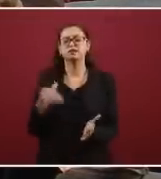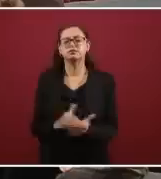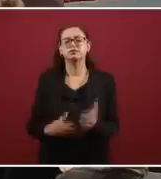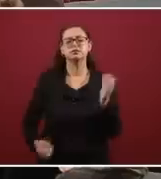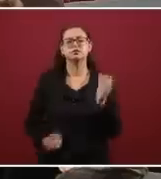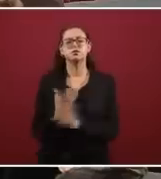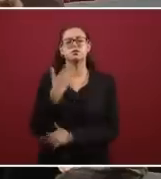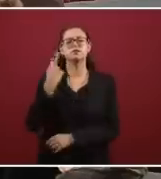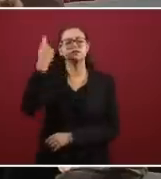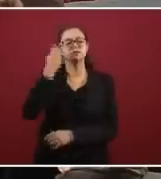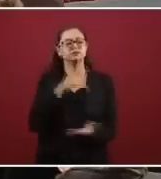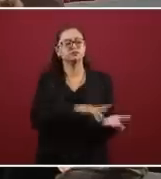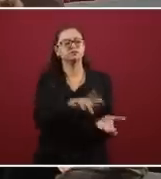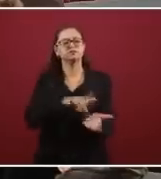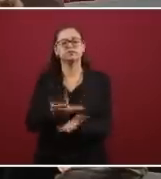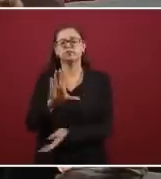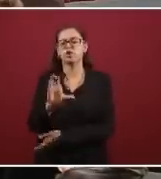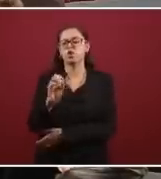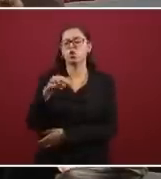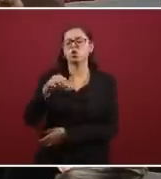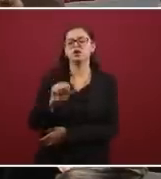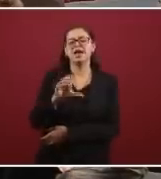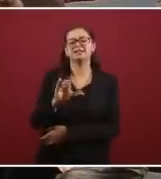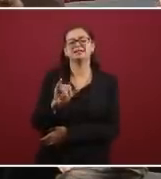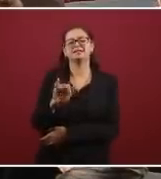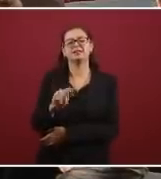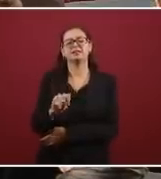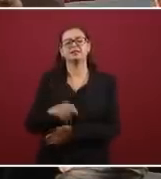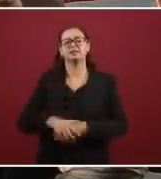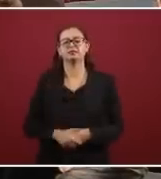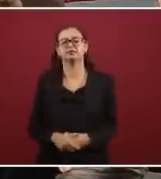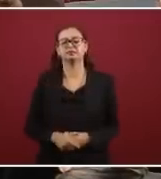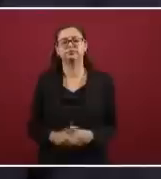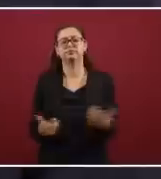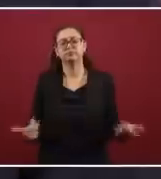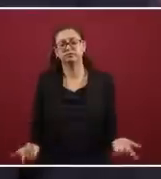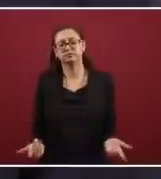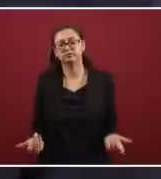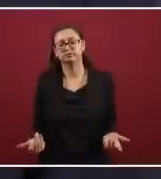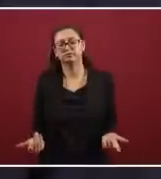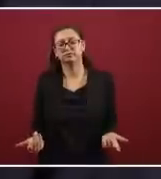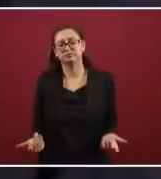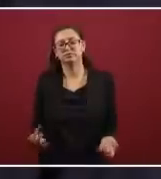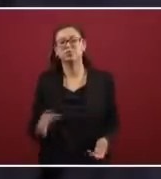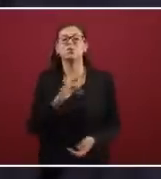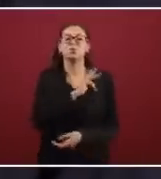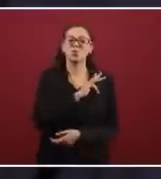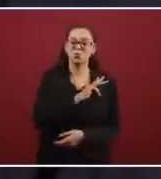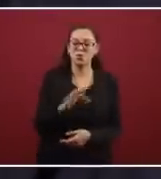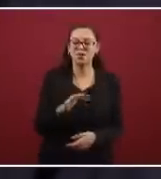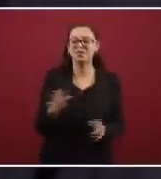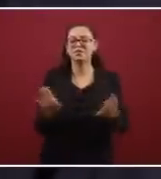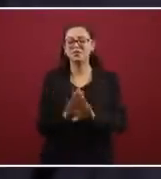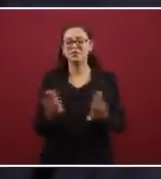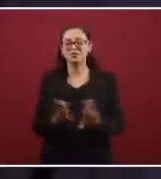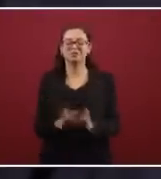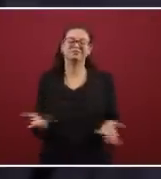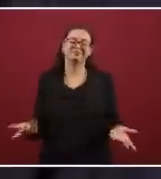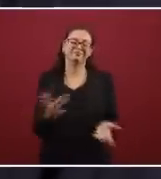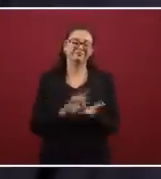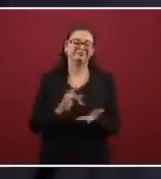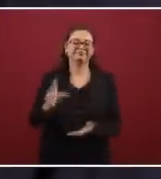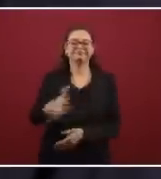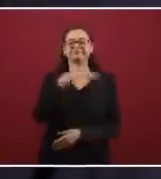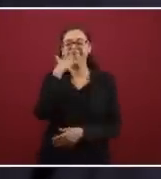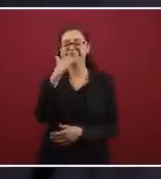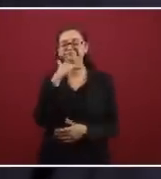Entonces, eso es gracias al combate a la corrupción y